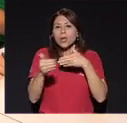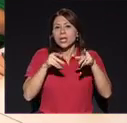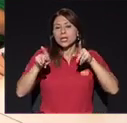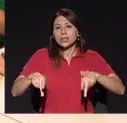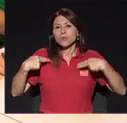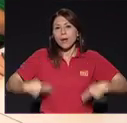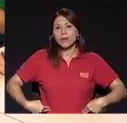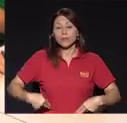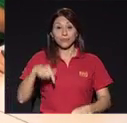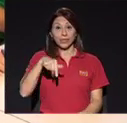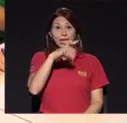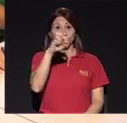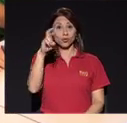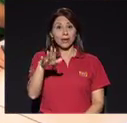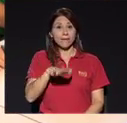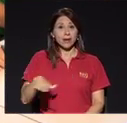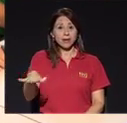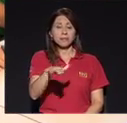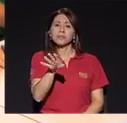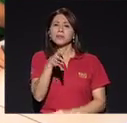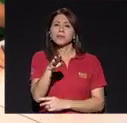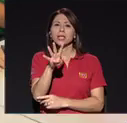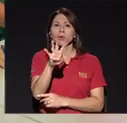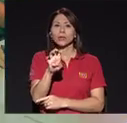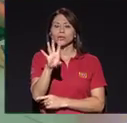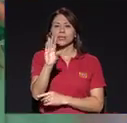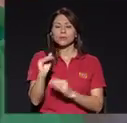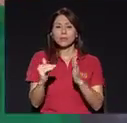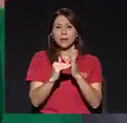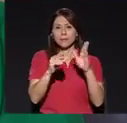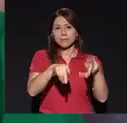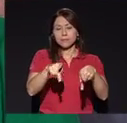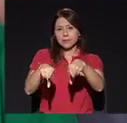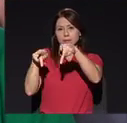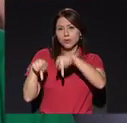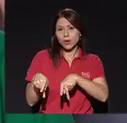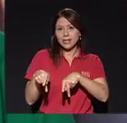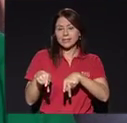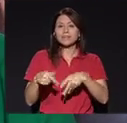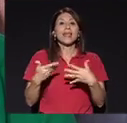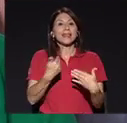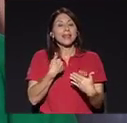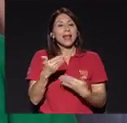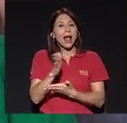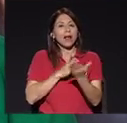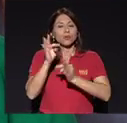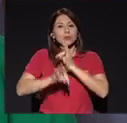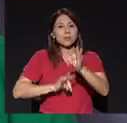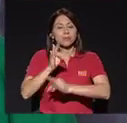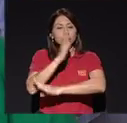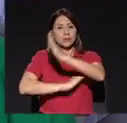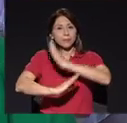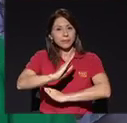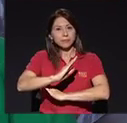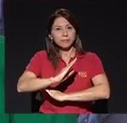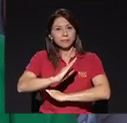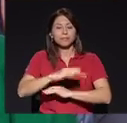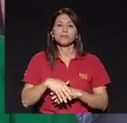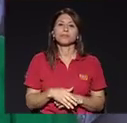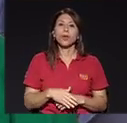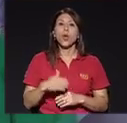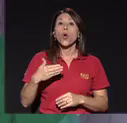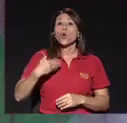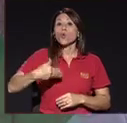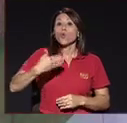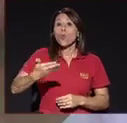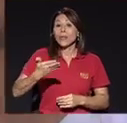ser humano. En Costa Rica, aproximadamente 450.000 personas se enfrentan a algún tipo de discapacidad. Entonces,